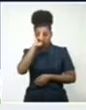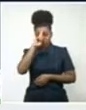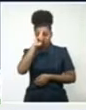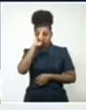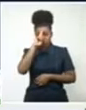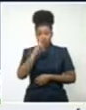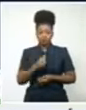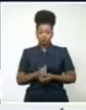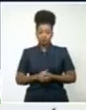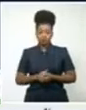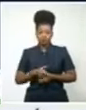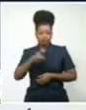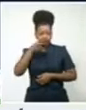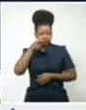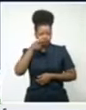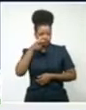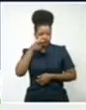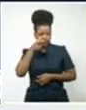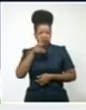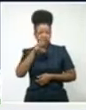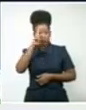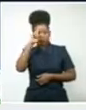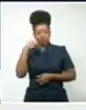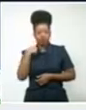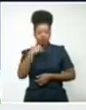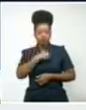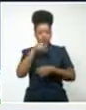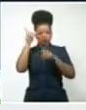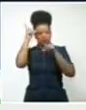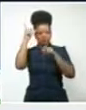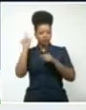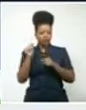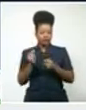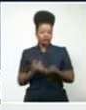se vigilan por nuestros médicos, enfermeras y demás